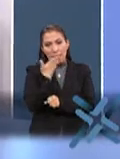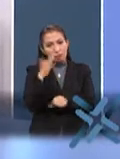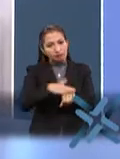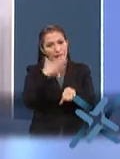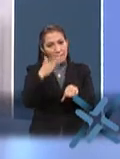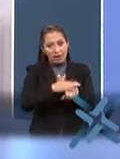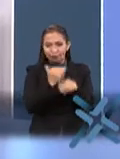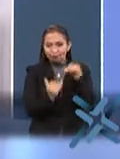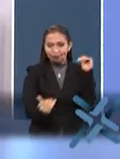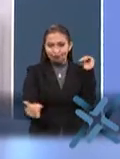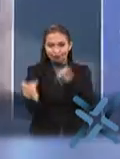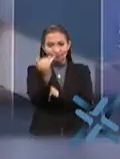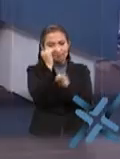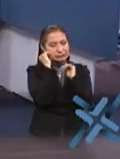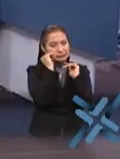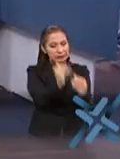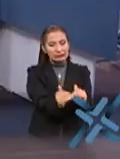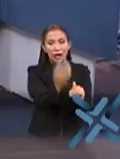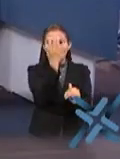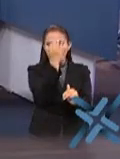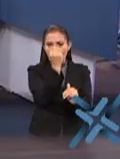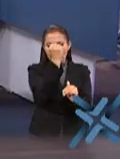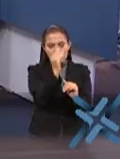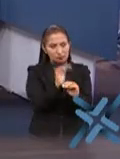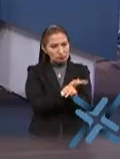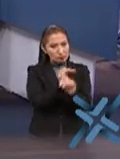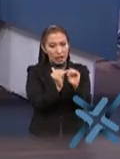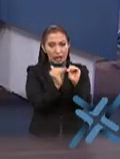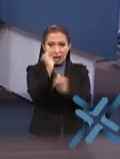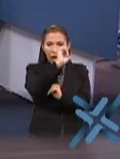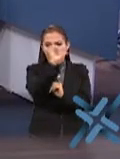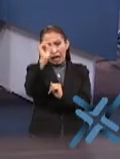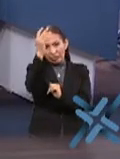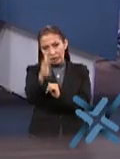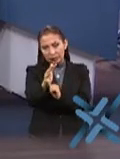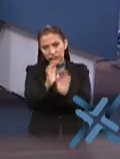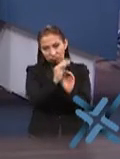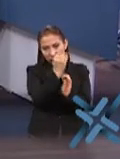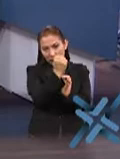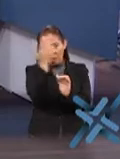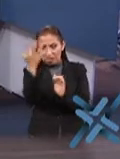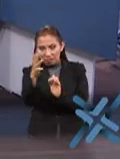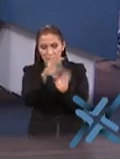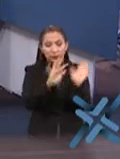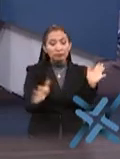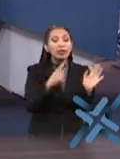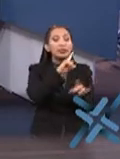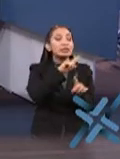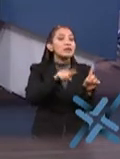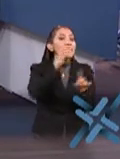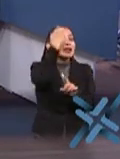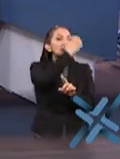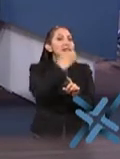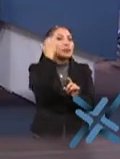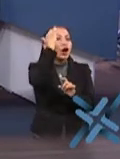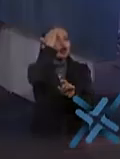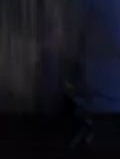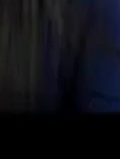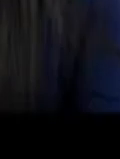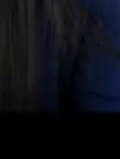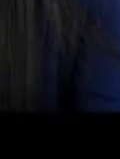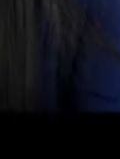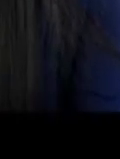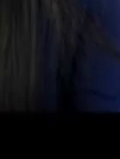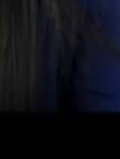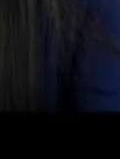promedio. El mínimo promedio es de 9. Y pasar distintos exámenes de conocimiento de francés.